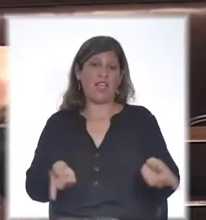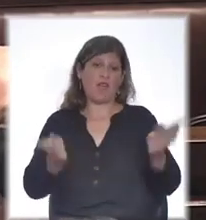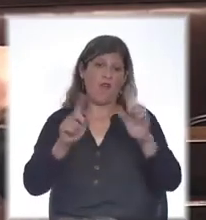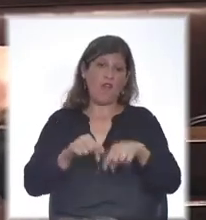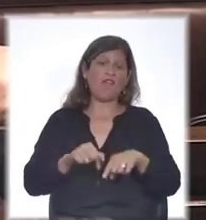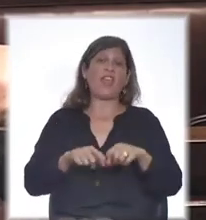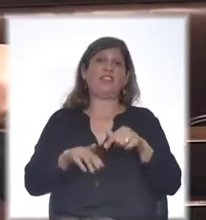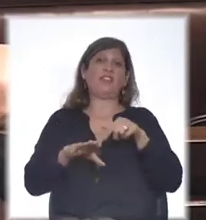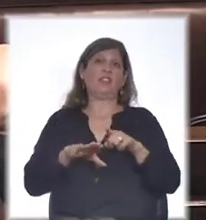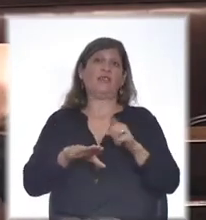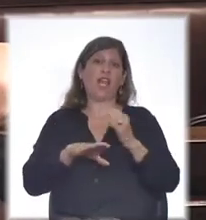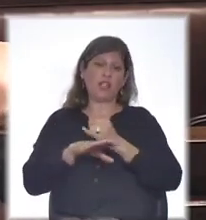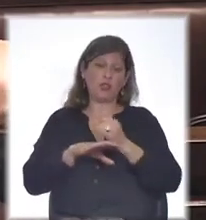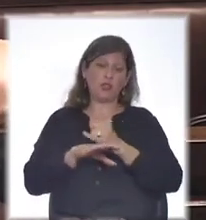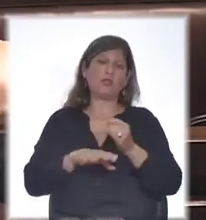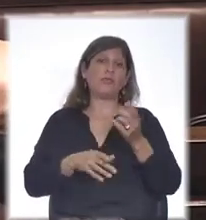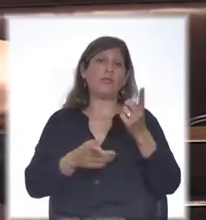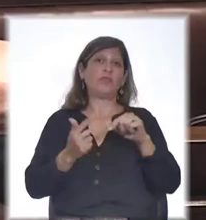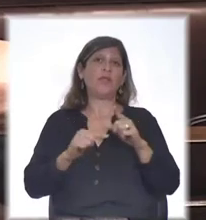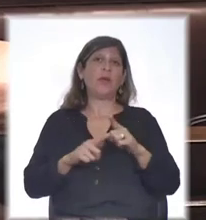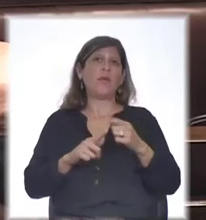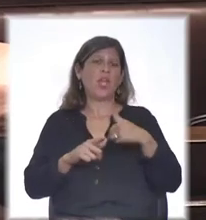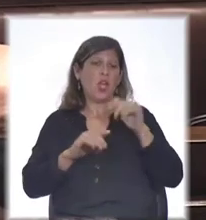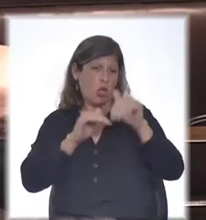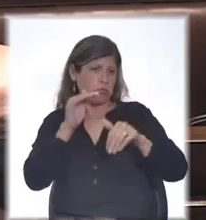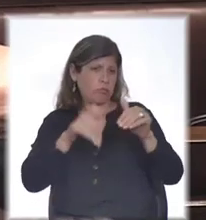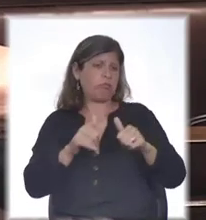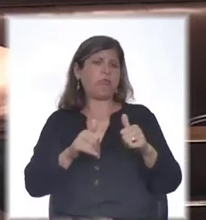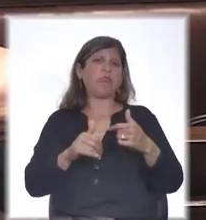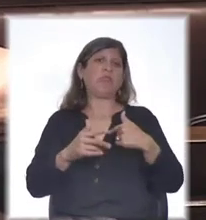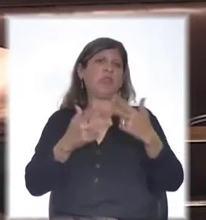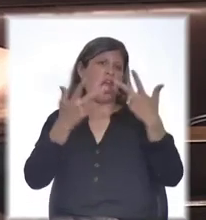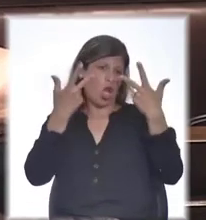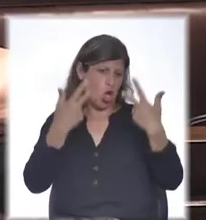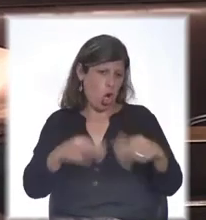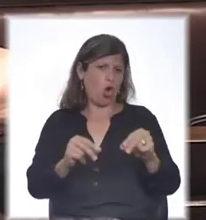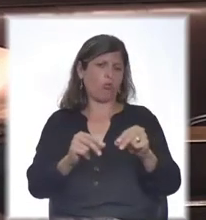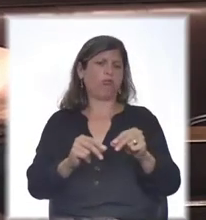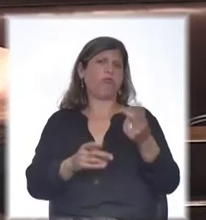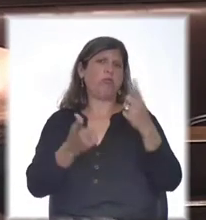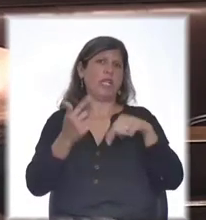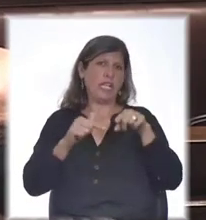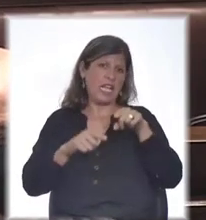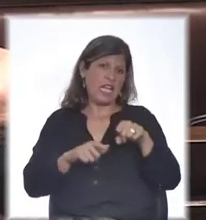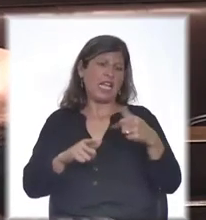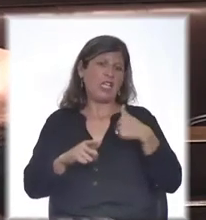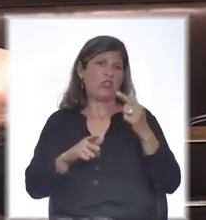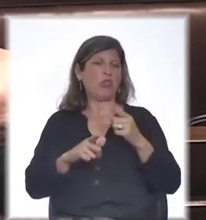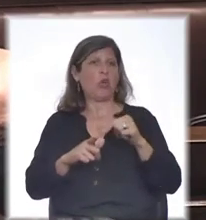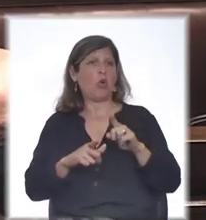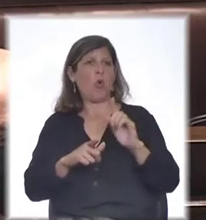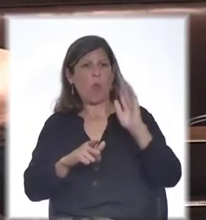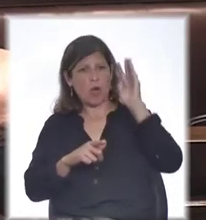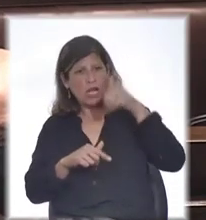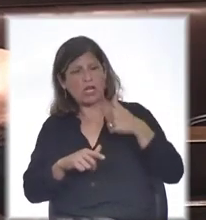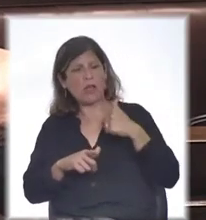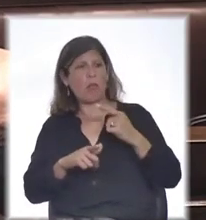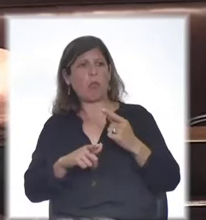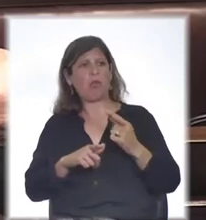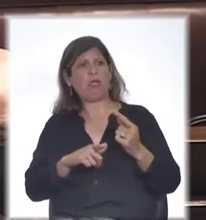del plebiscito, con un contundente no, fue la sabia respuesta cívica de una república agredida, como dice Gabriel